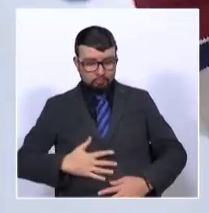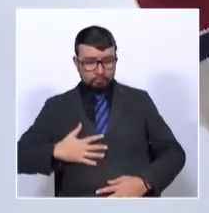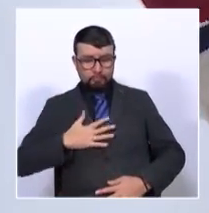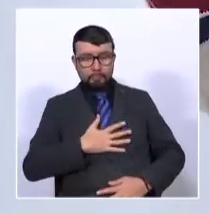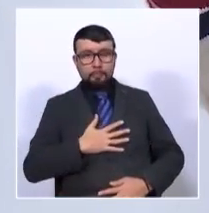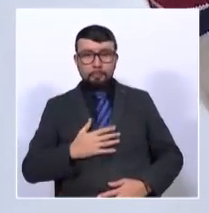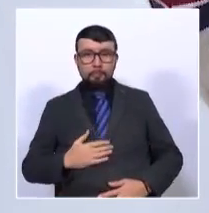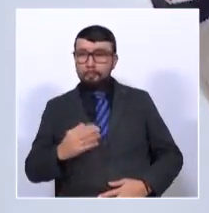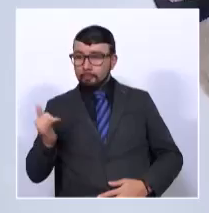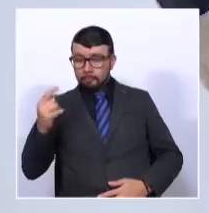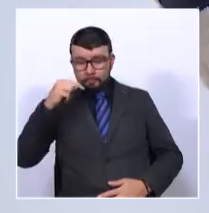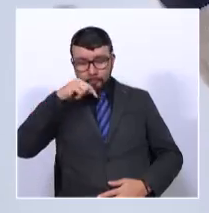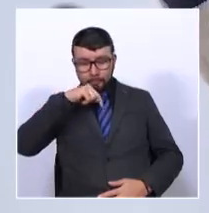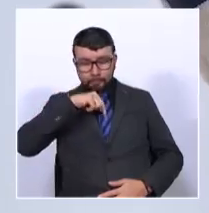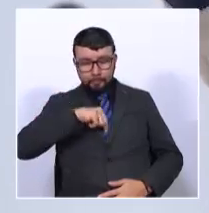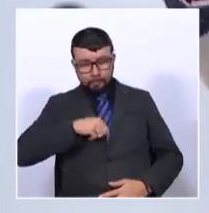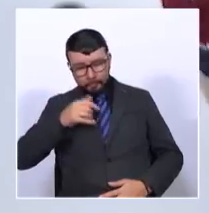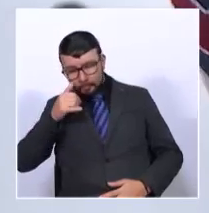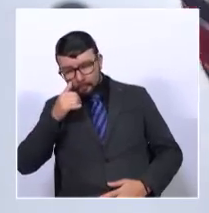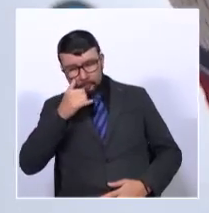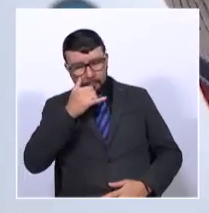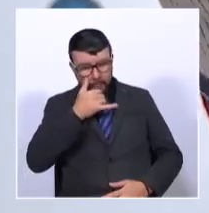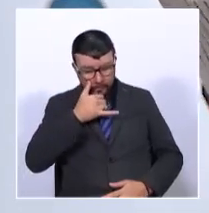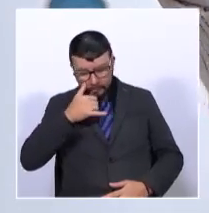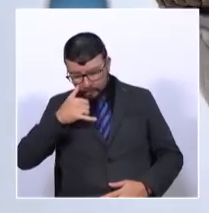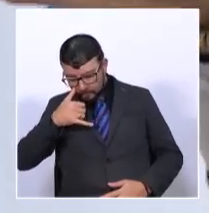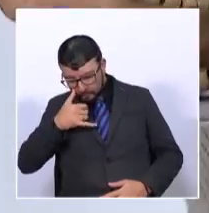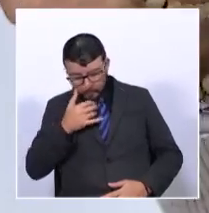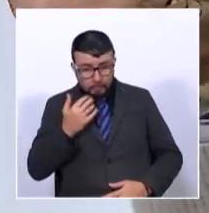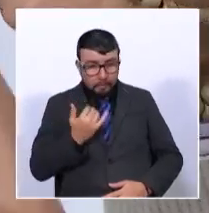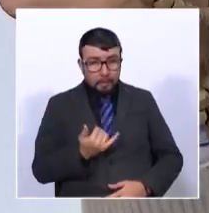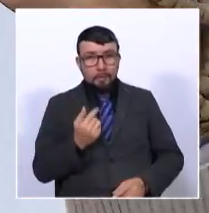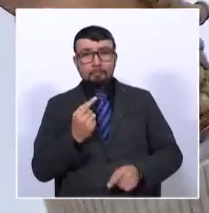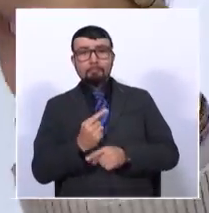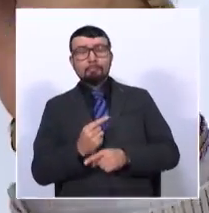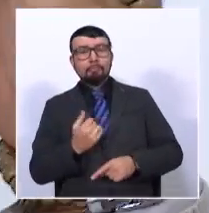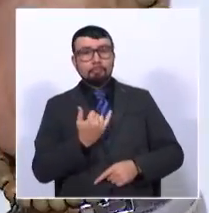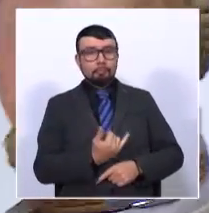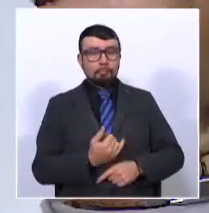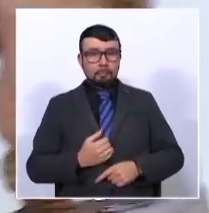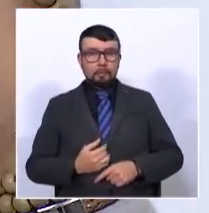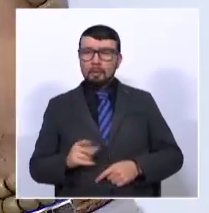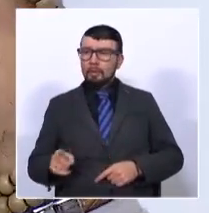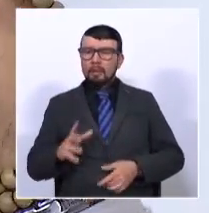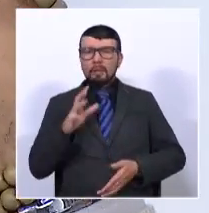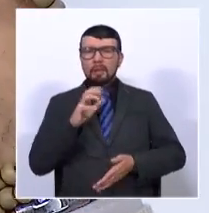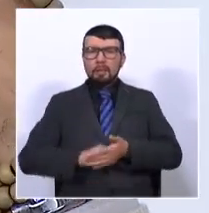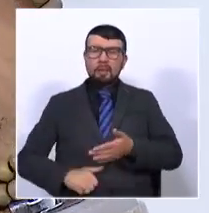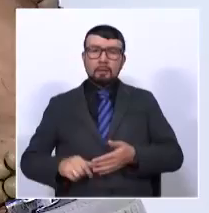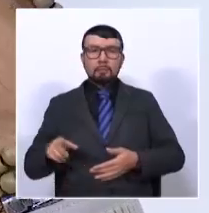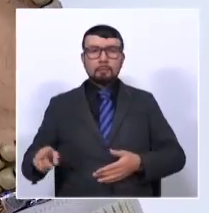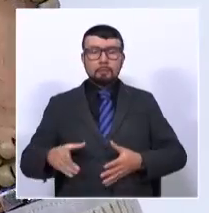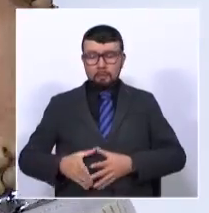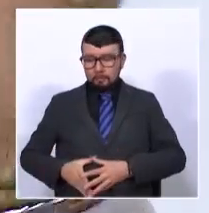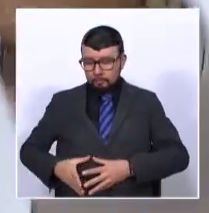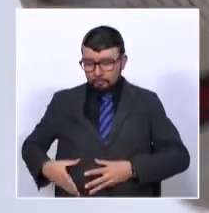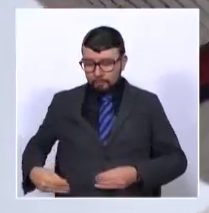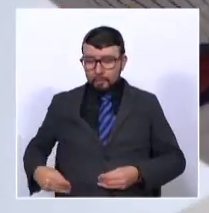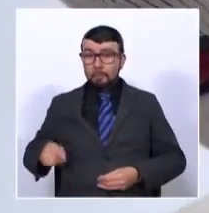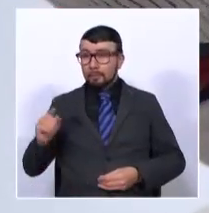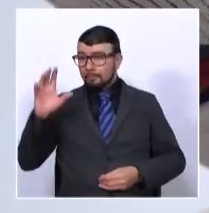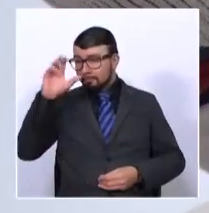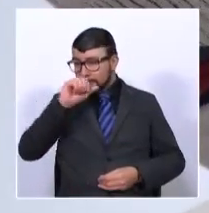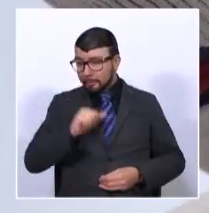acá, bajo, voy detrás y llego al estómago. Voy a quitar el hígado para que entremos un poco en